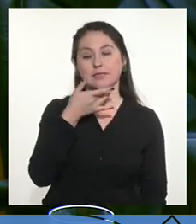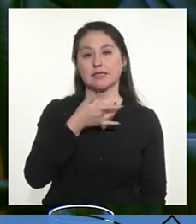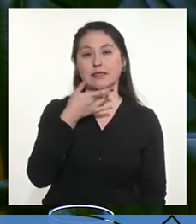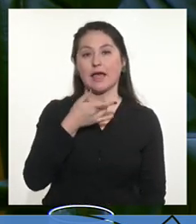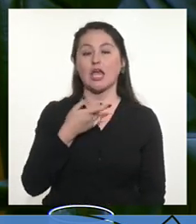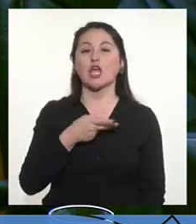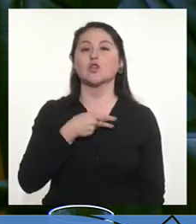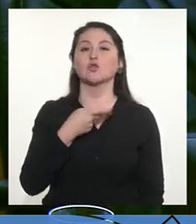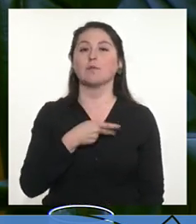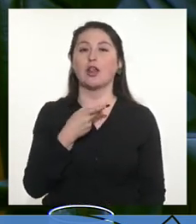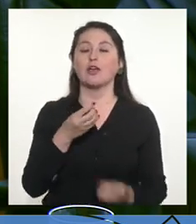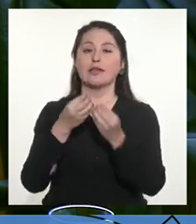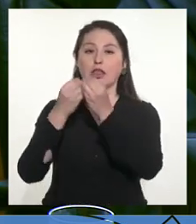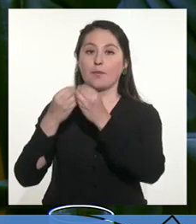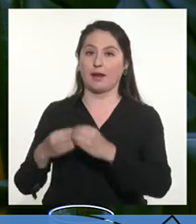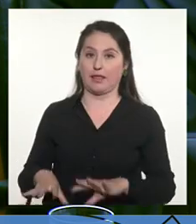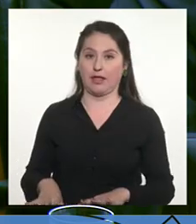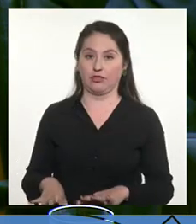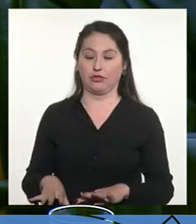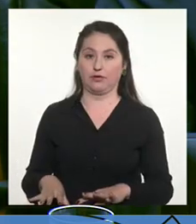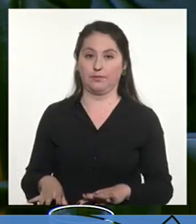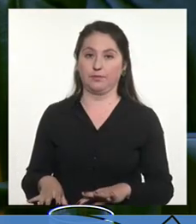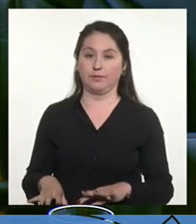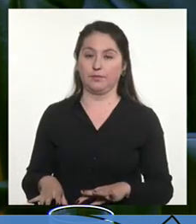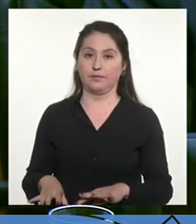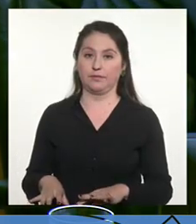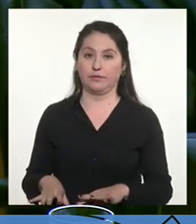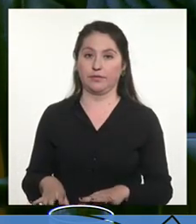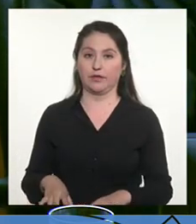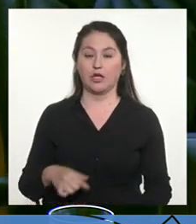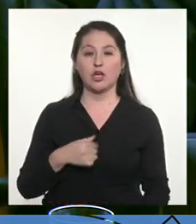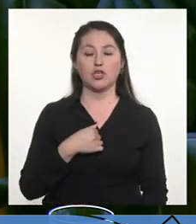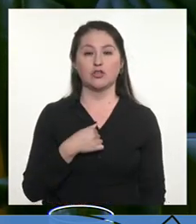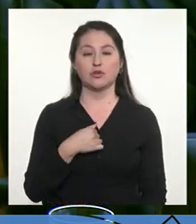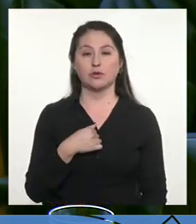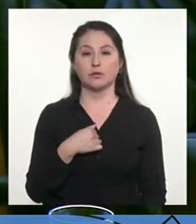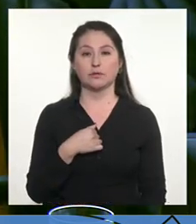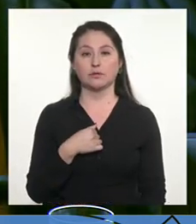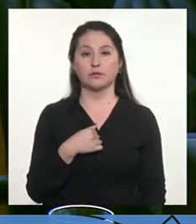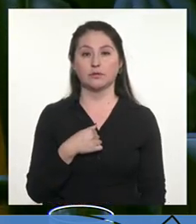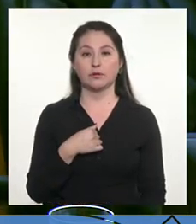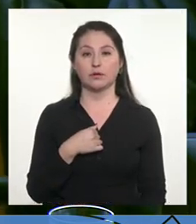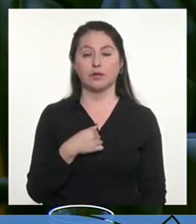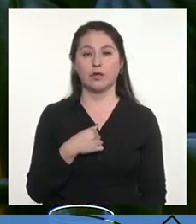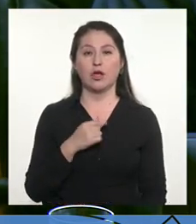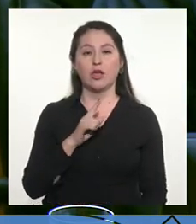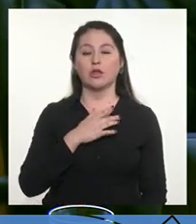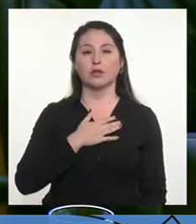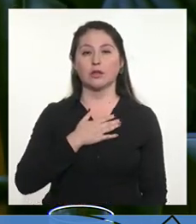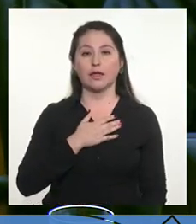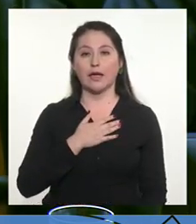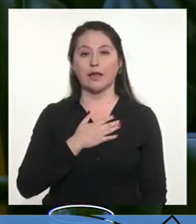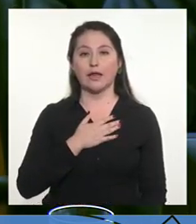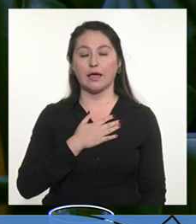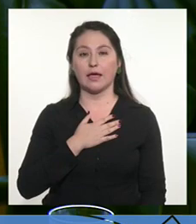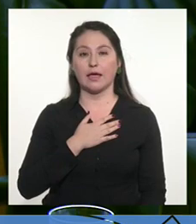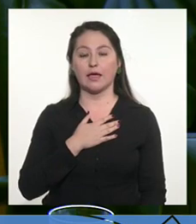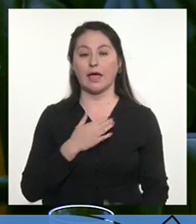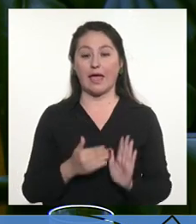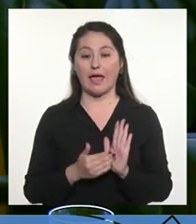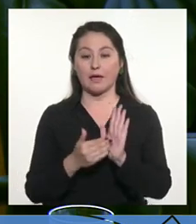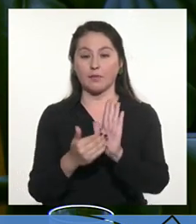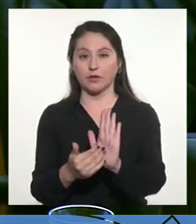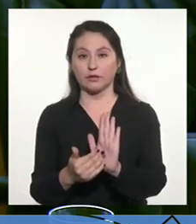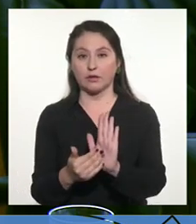valor que se ha ido perdiendo yo no quise hace referencia en la discusión en